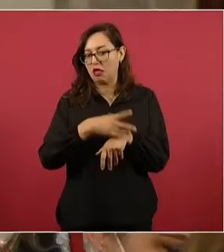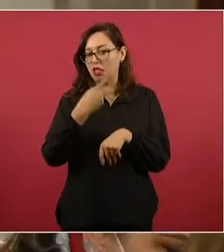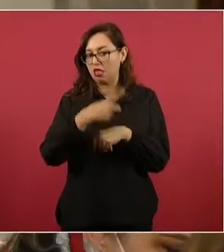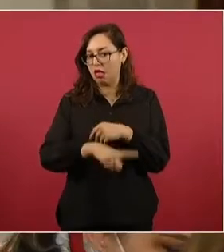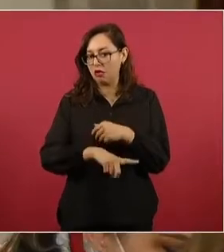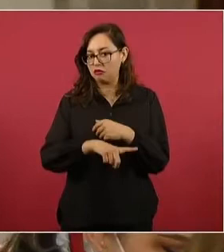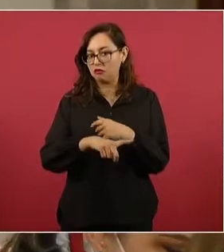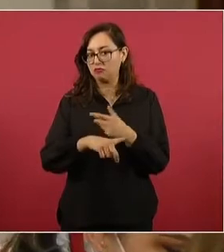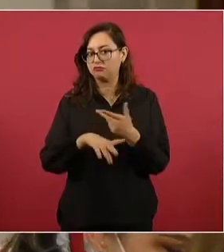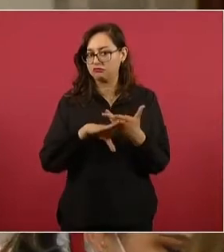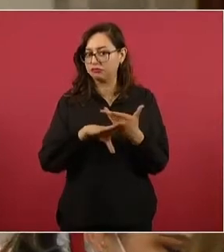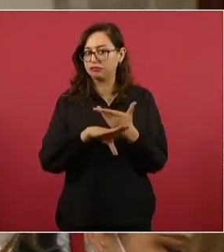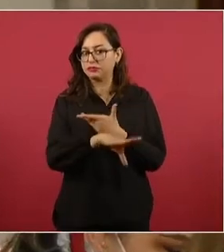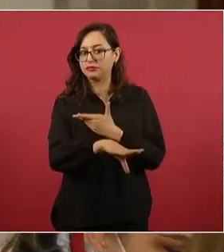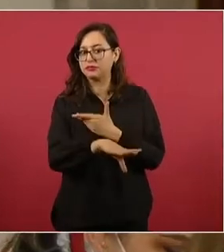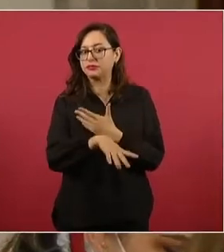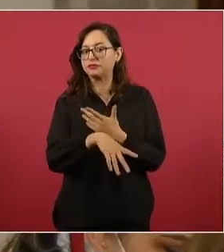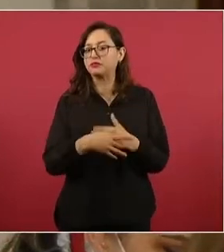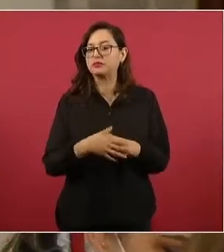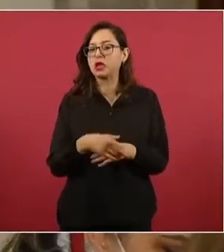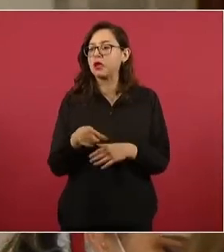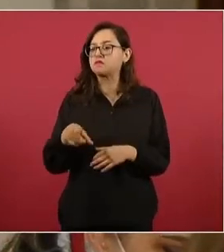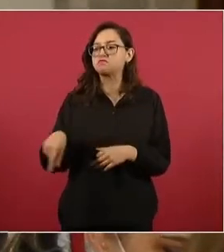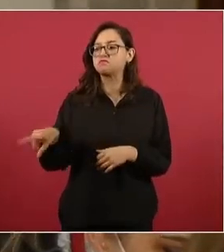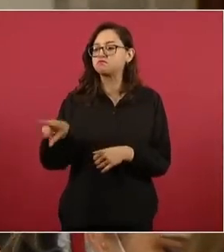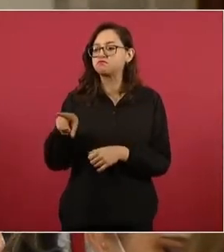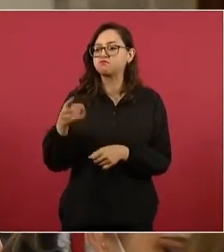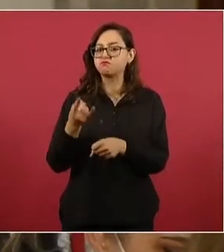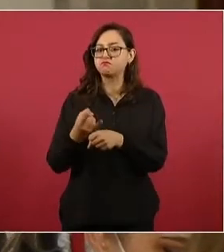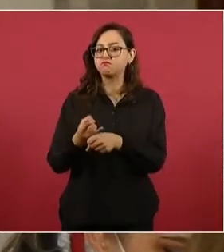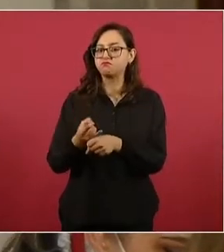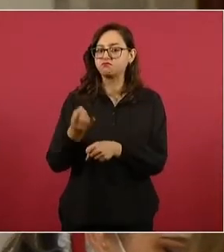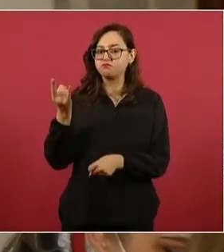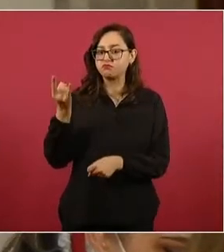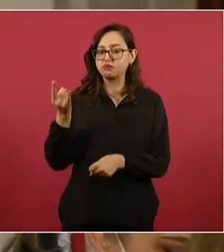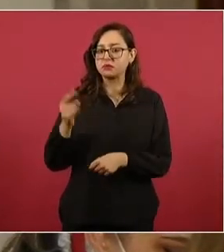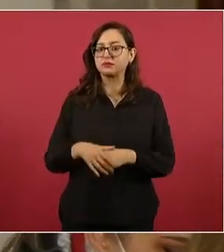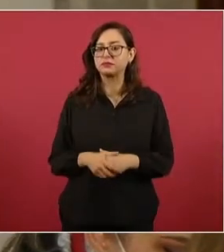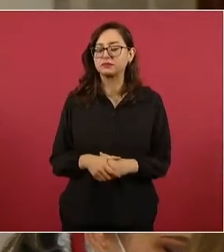En esta nota del diario Le Monde